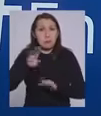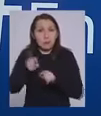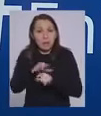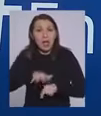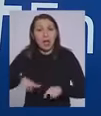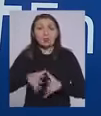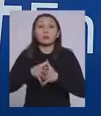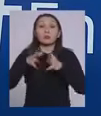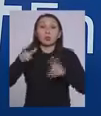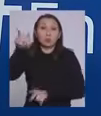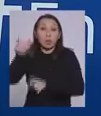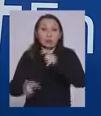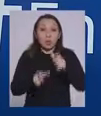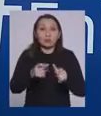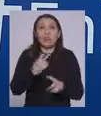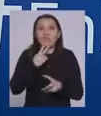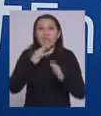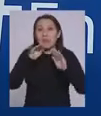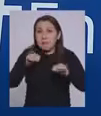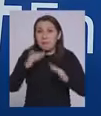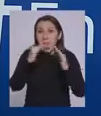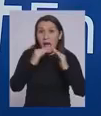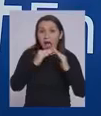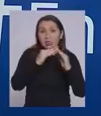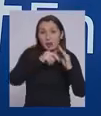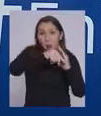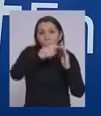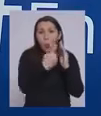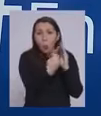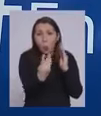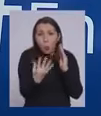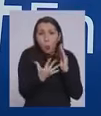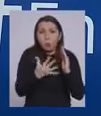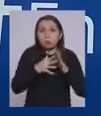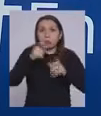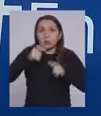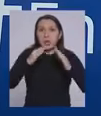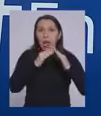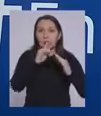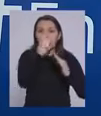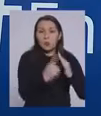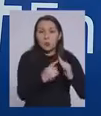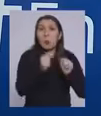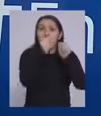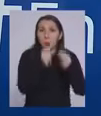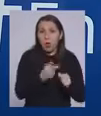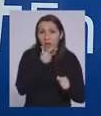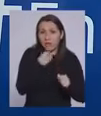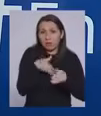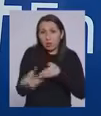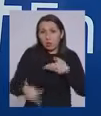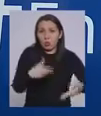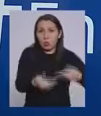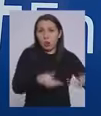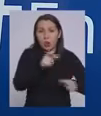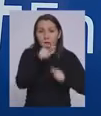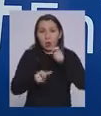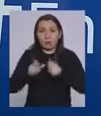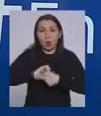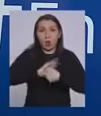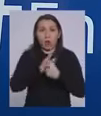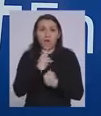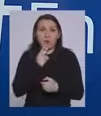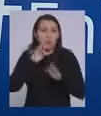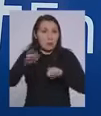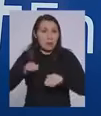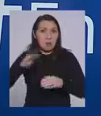número alto de personas que habitan en el mismo hogar y que es donde hay una mayor probabilidad de contagio entre las personas que viven